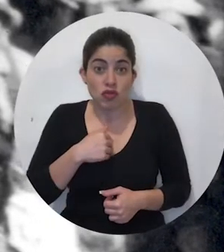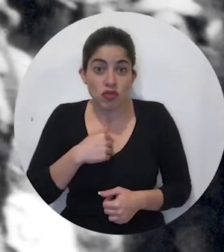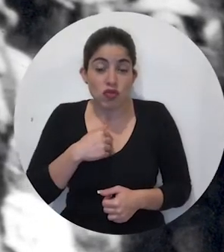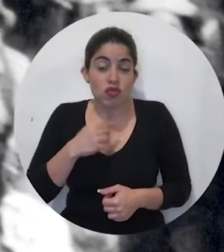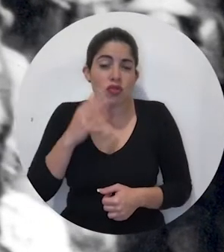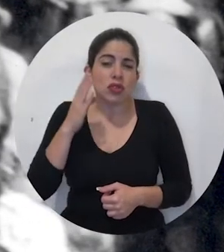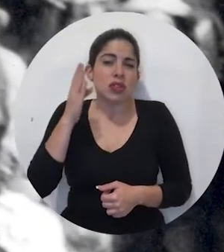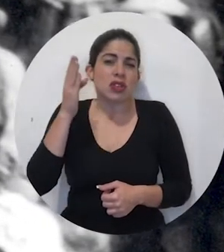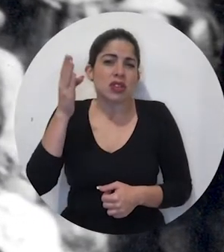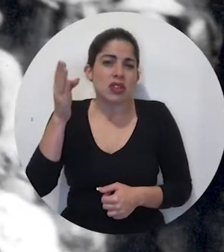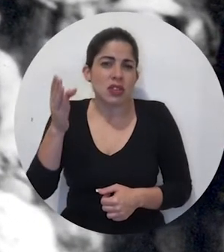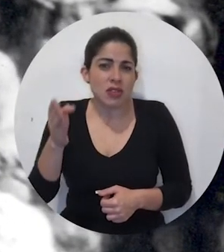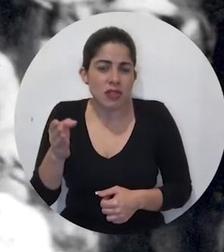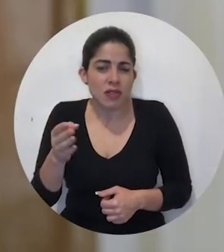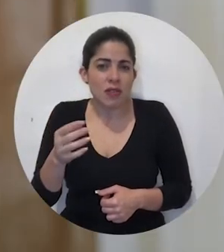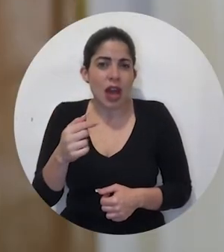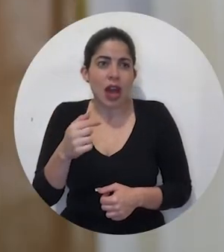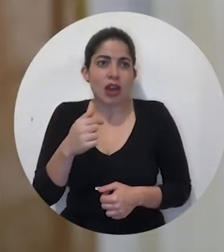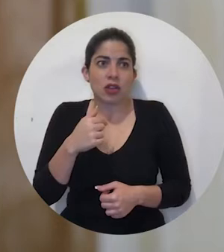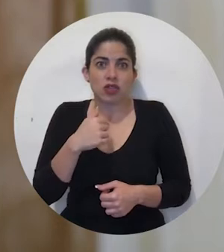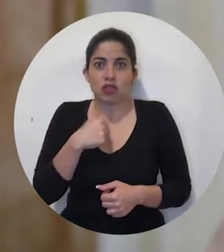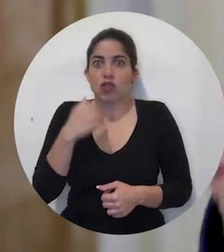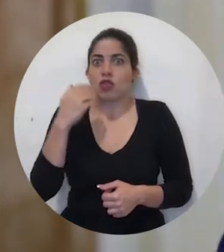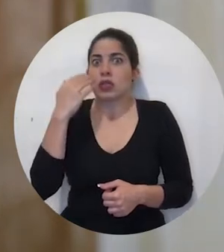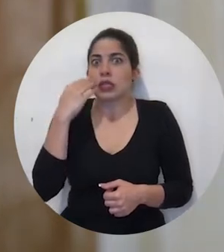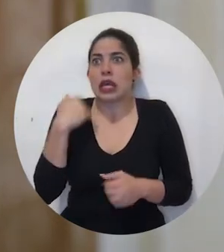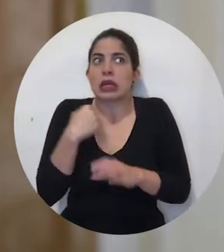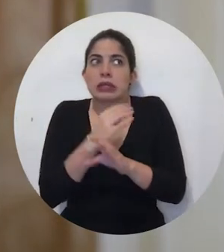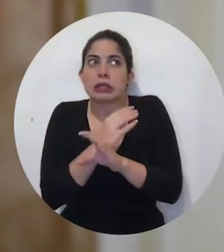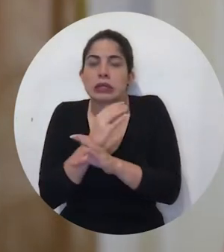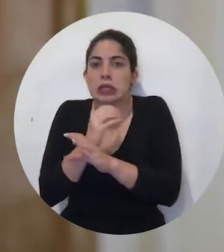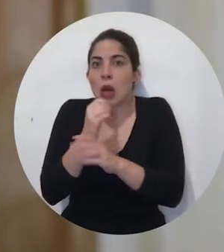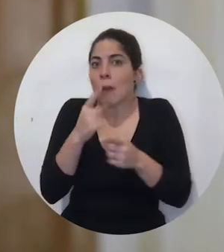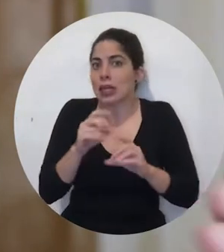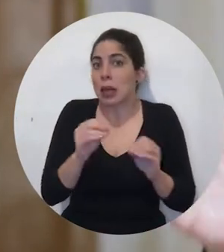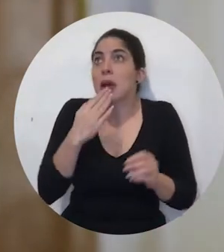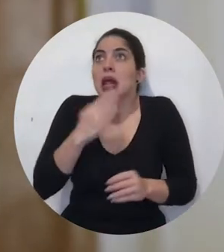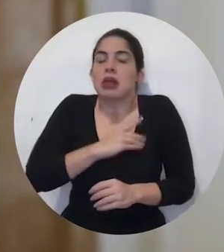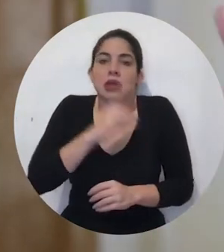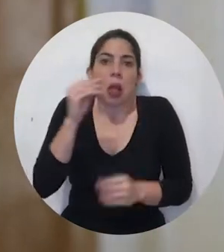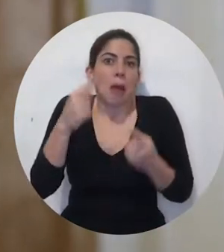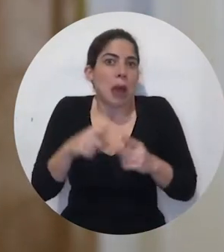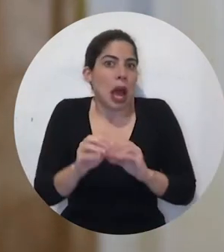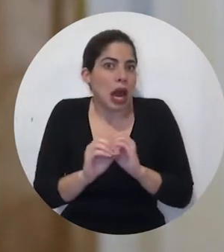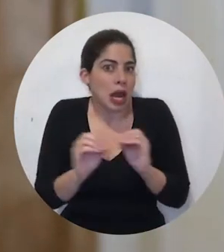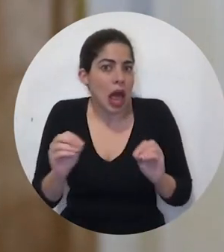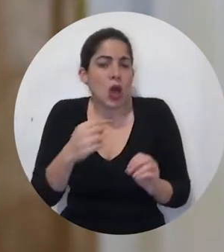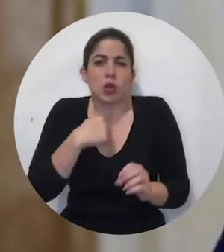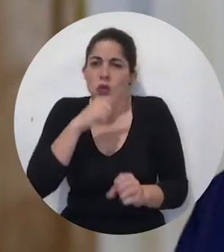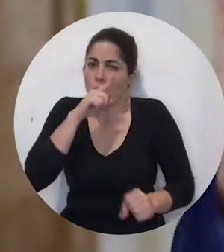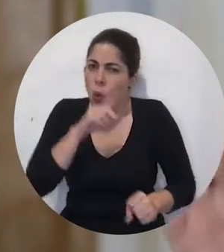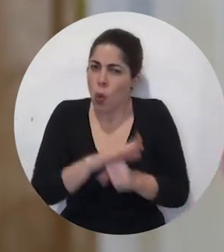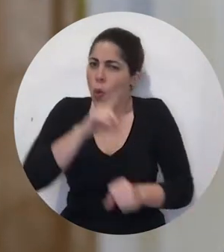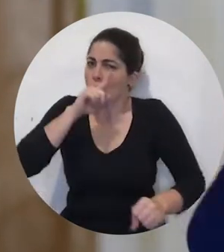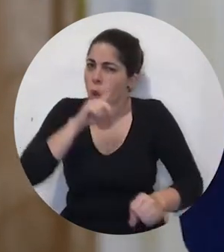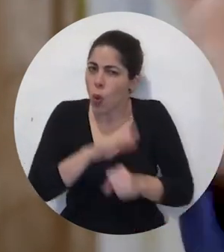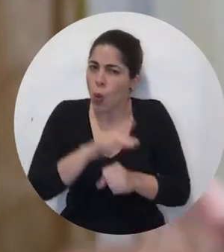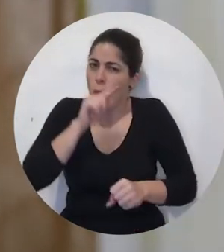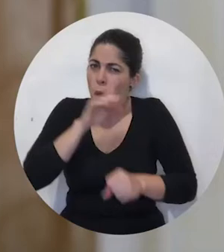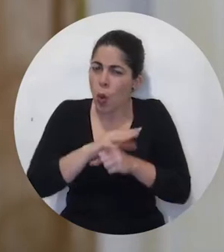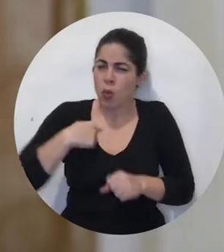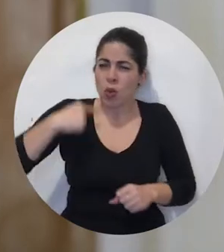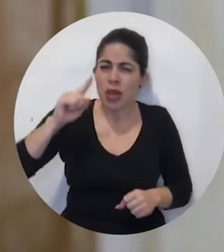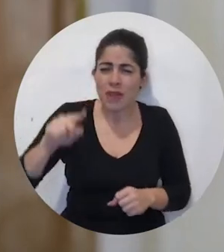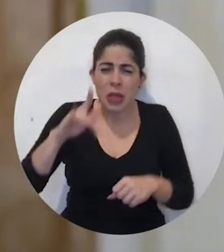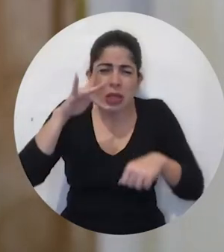Yo me iba como, claro, nerviosa y de todo, que me pasara algo, pero gracias al Señor no me pasó nada. Y